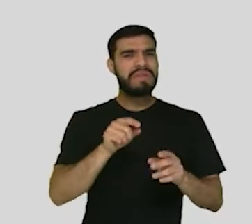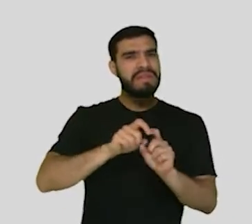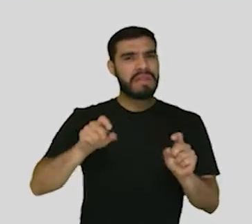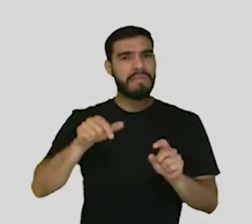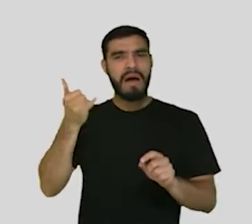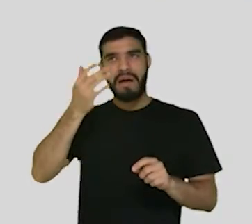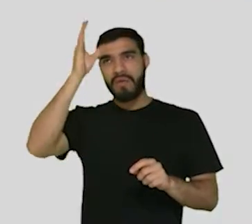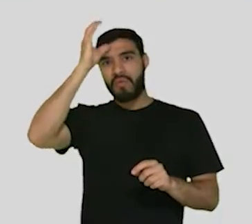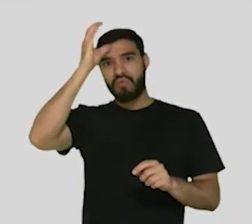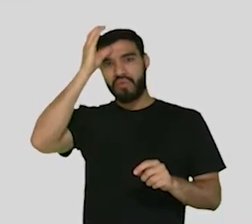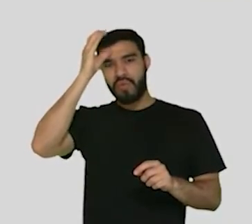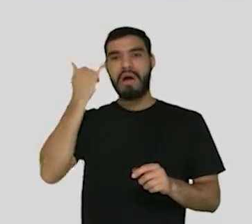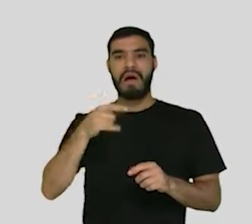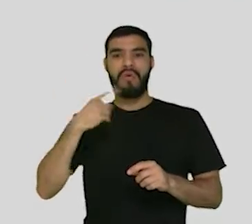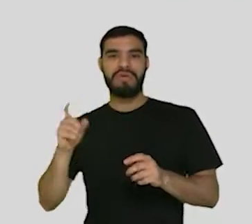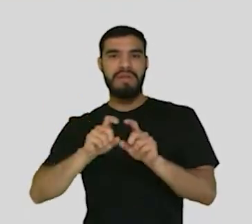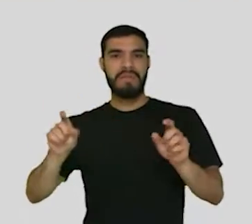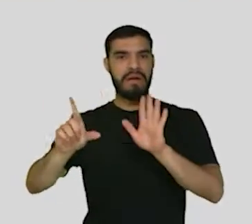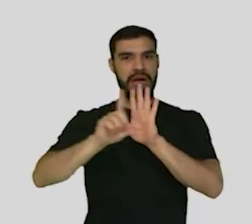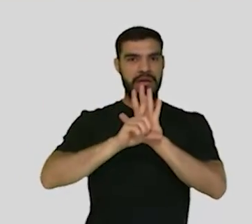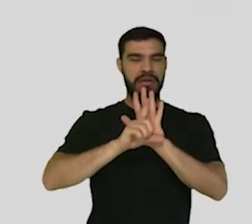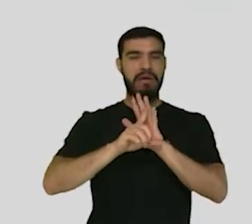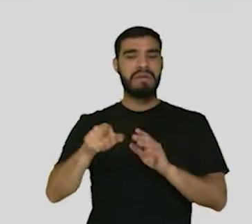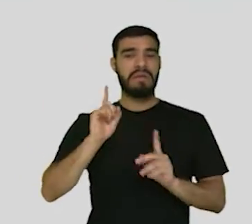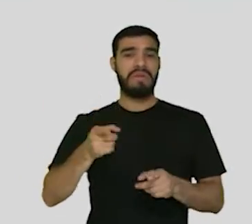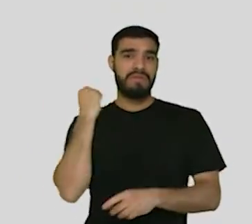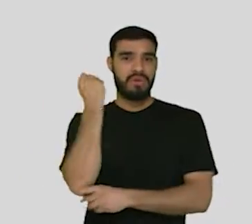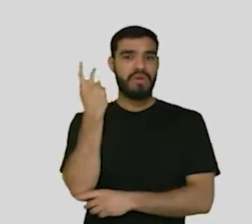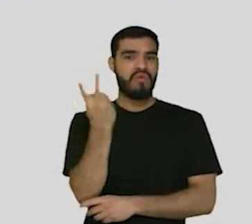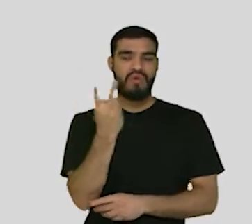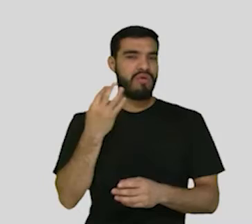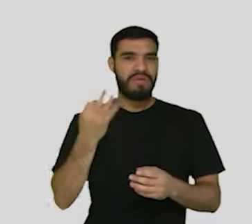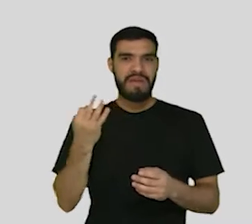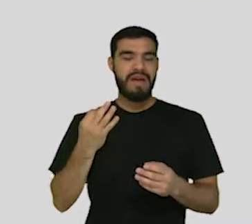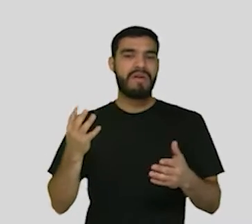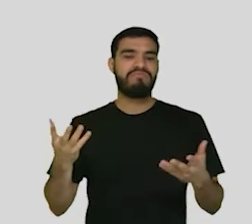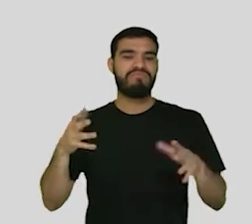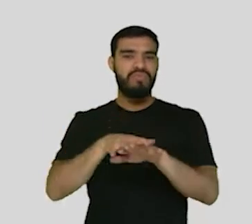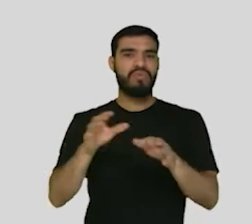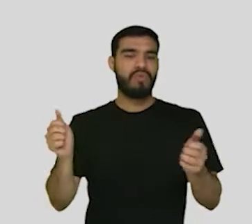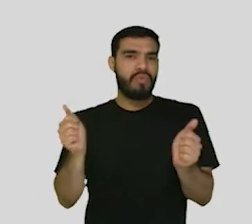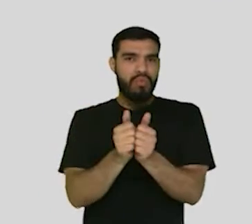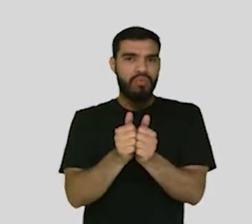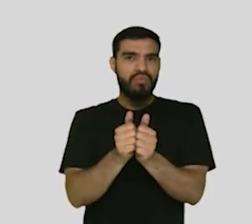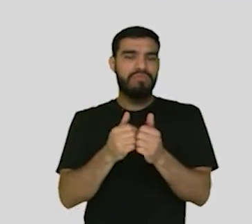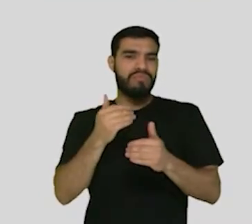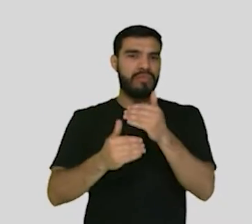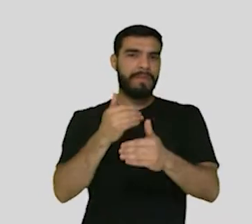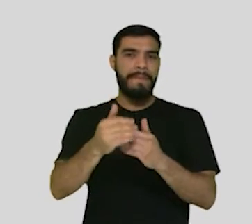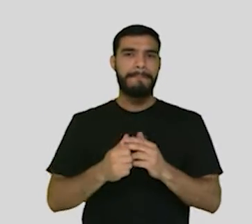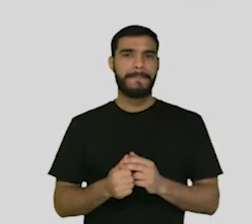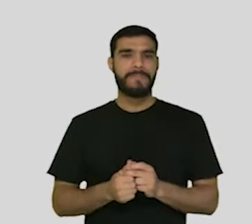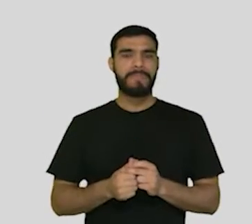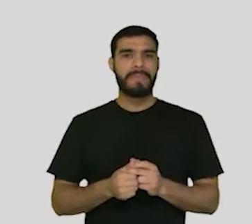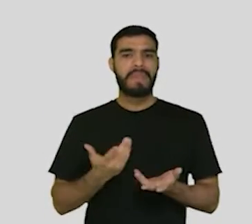ve hoy ayepa pe cambio cultural jave legislativo ayepa peba ningo o yucuputi